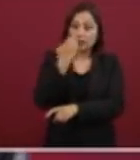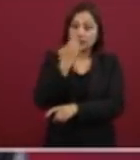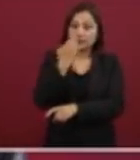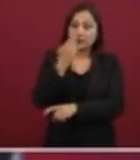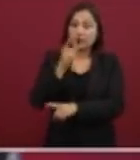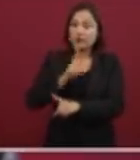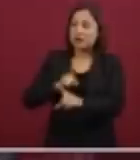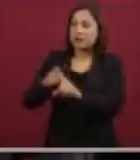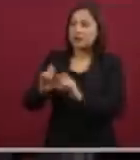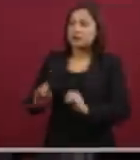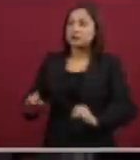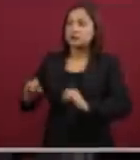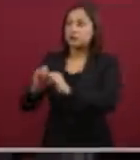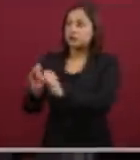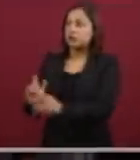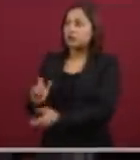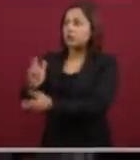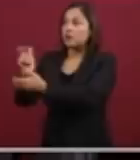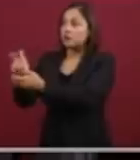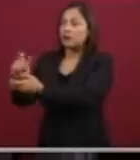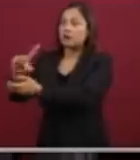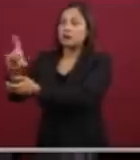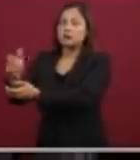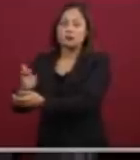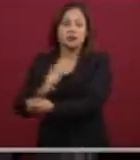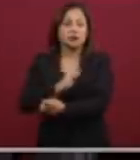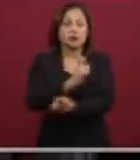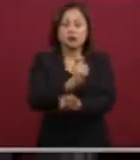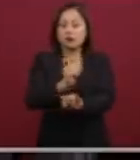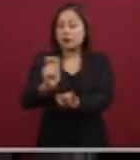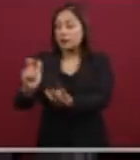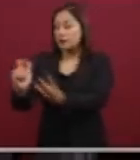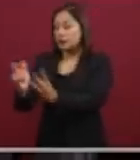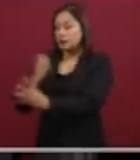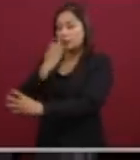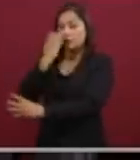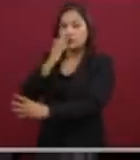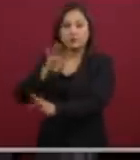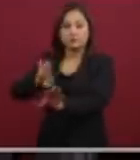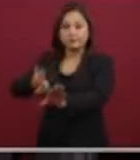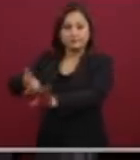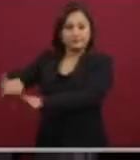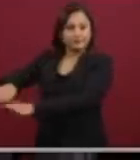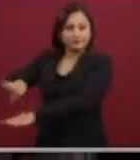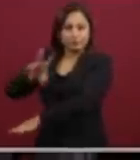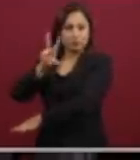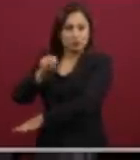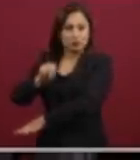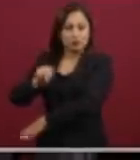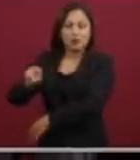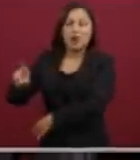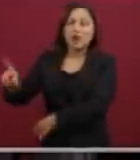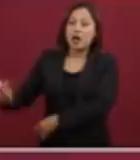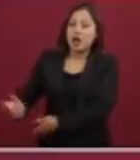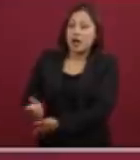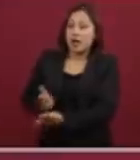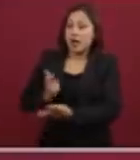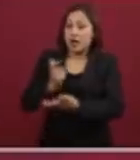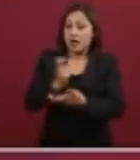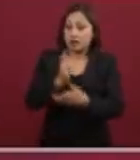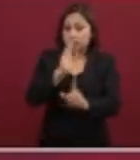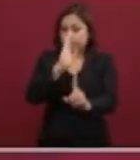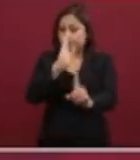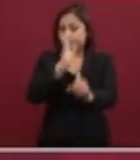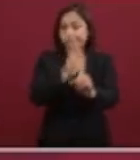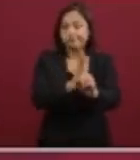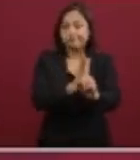ni del gobierno federal, ni de los gobiernos estatales, ni de los gobiernos municipales, que vaya